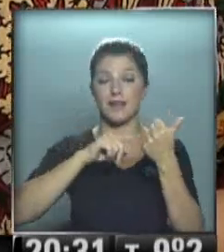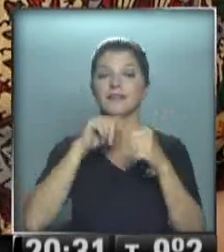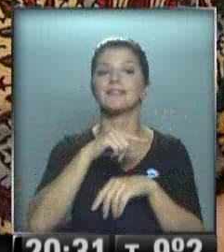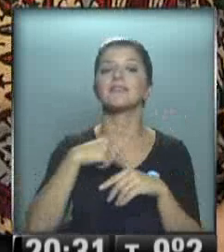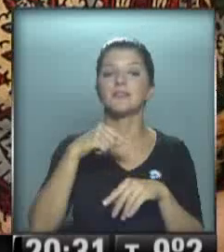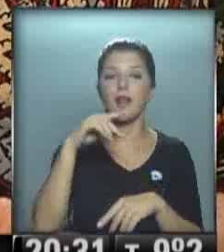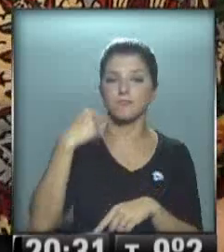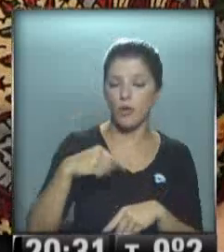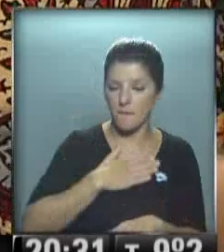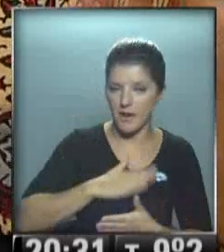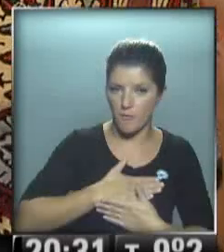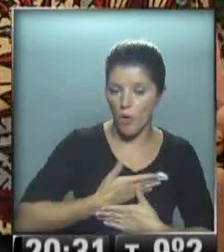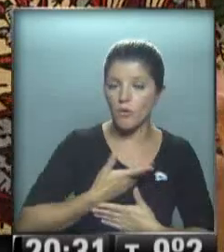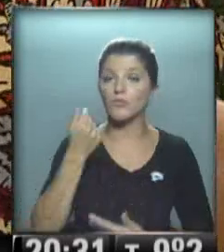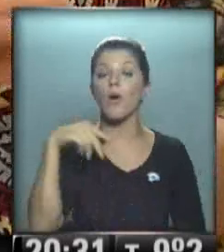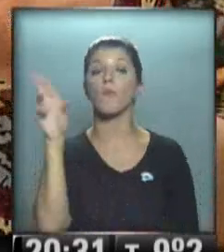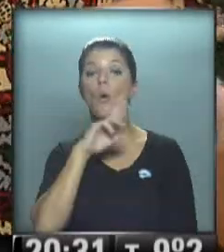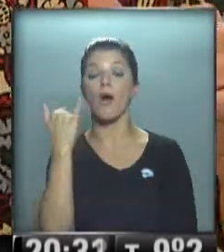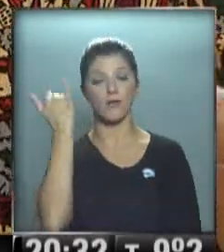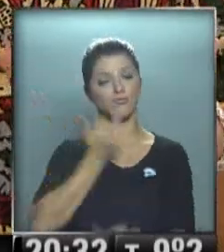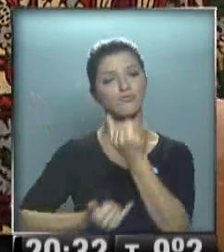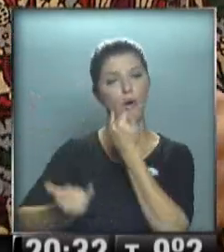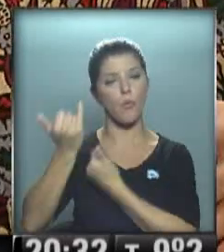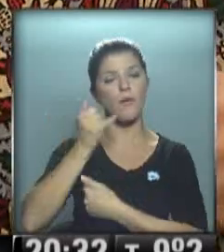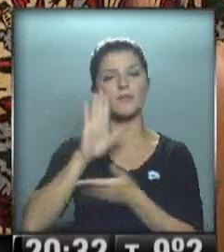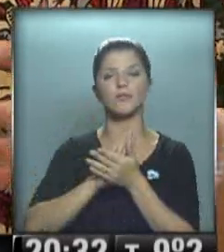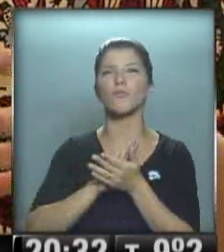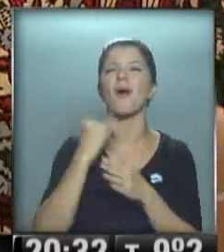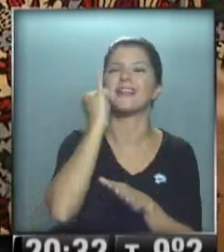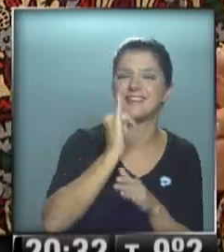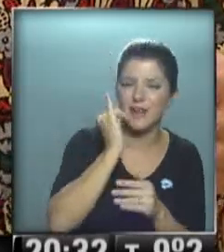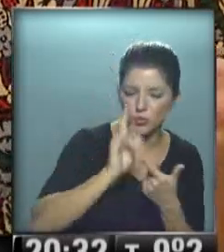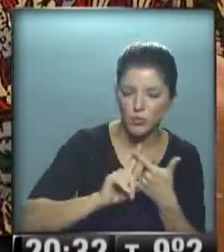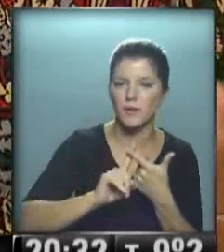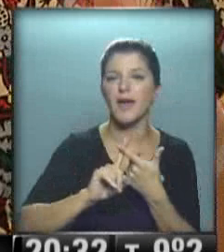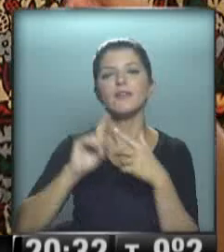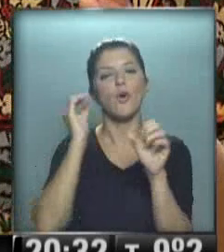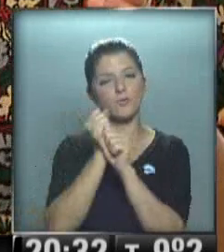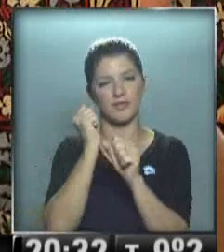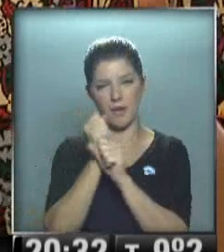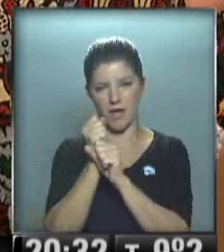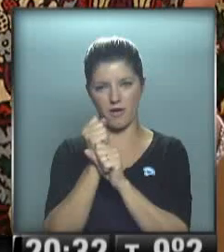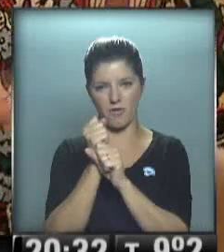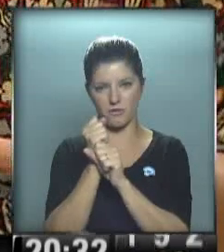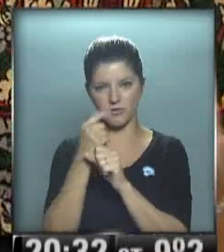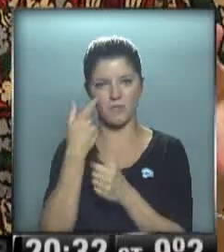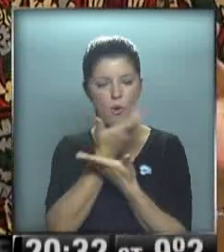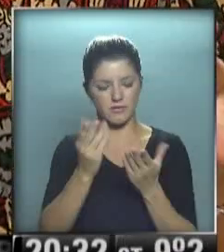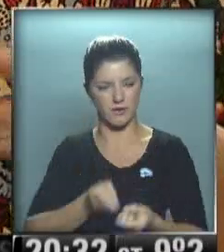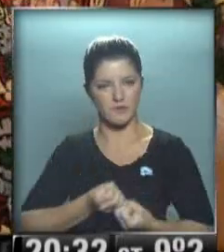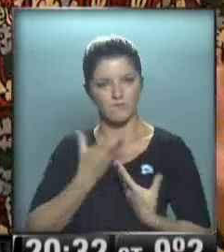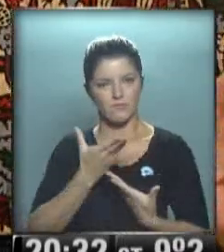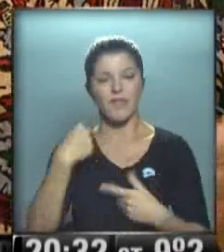personalísimo de loisa tarruela quien nos cuenta con mucho de literatura y un gran trabajo de sacar lo lo profundo de las